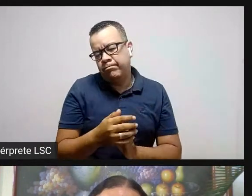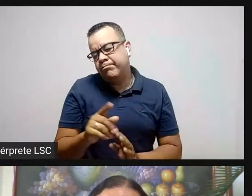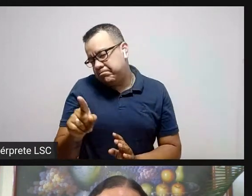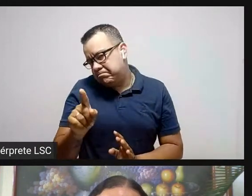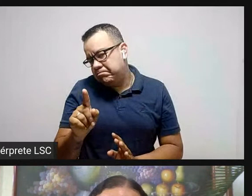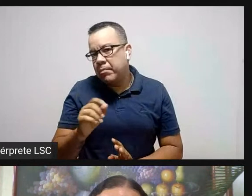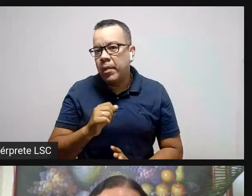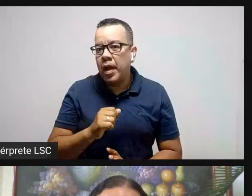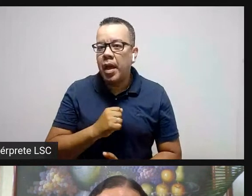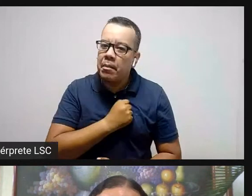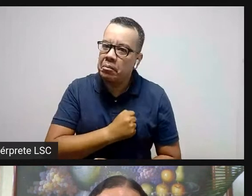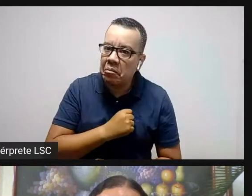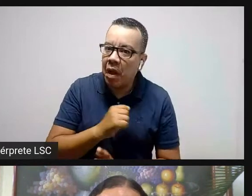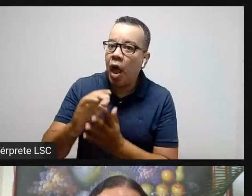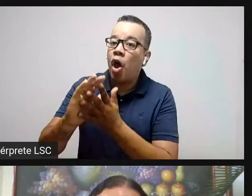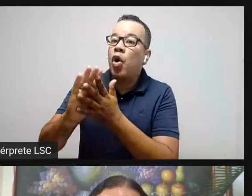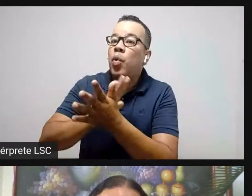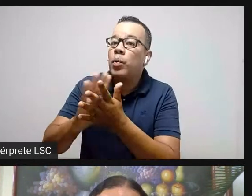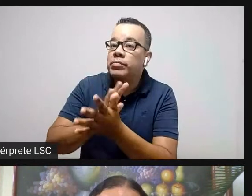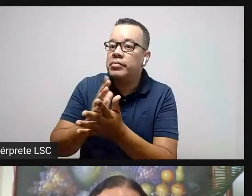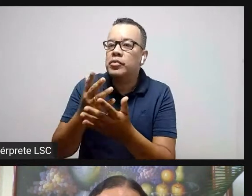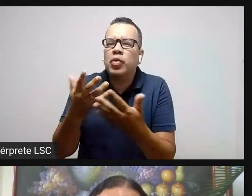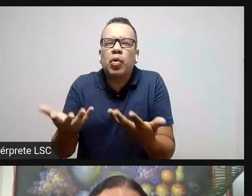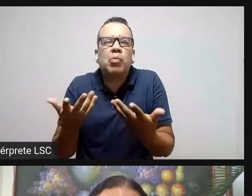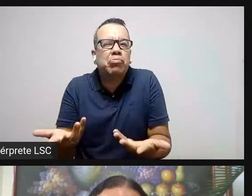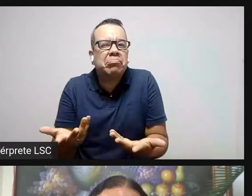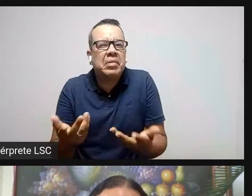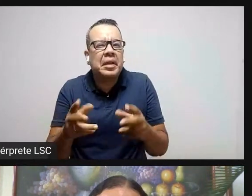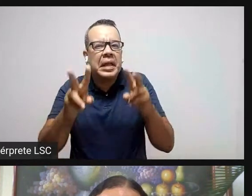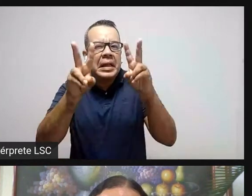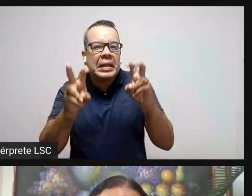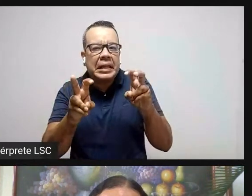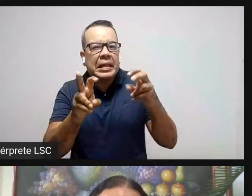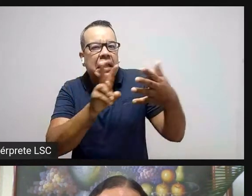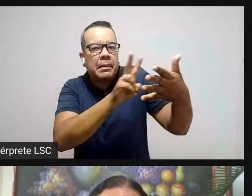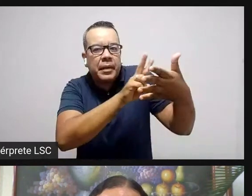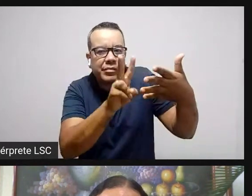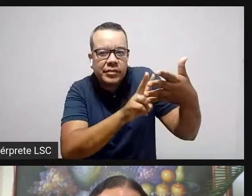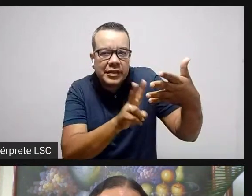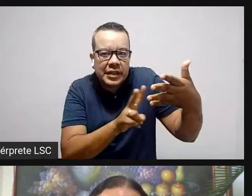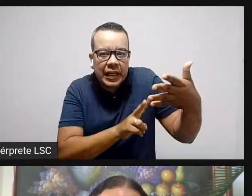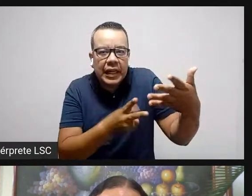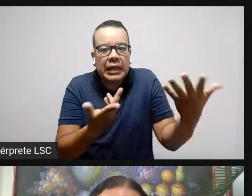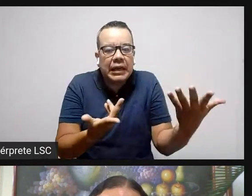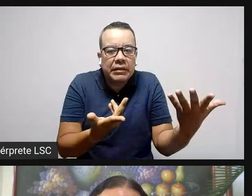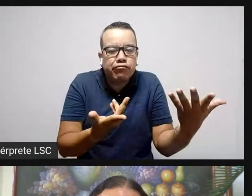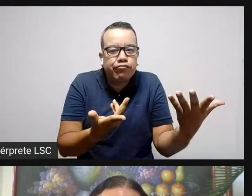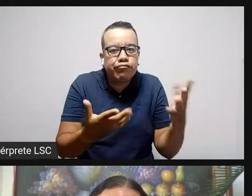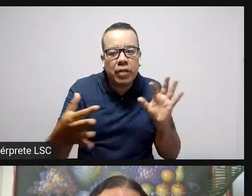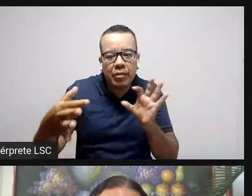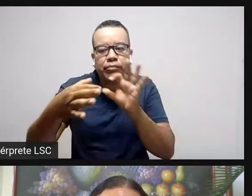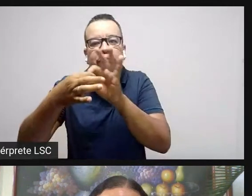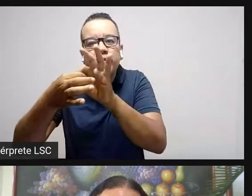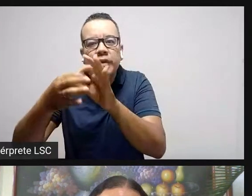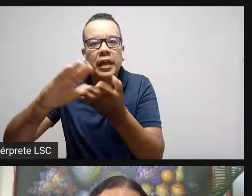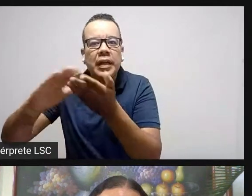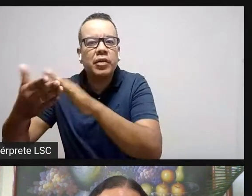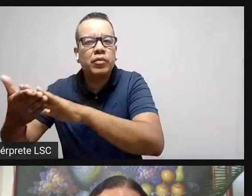es releer el mundo desde ese trabajo con las comunidades que hacen? Carolina.